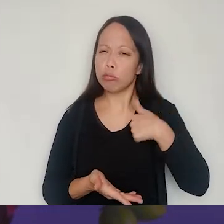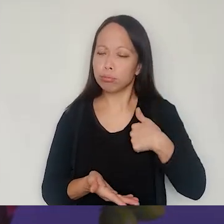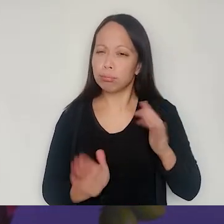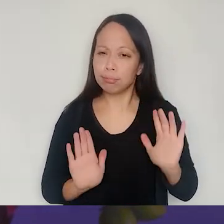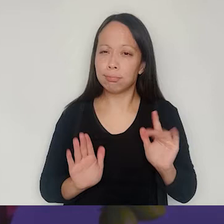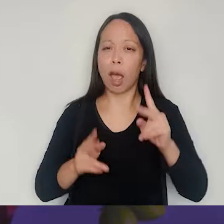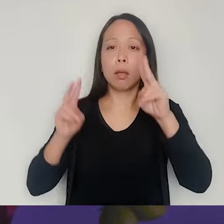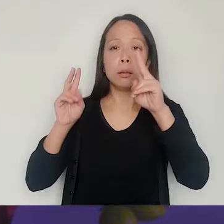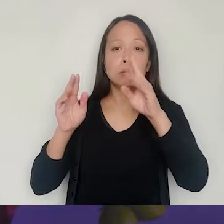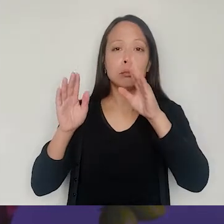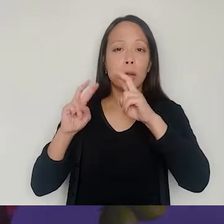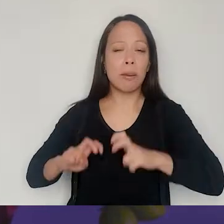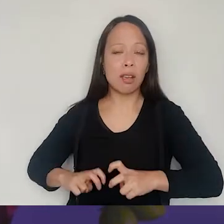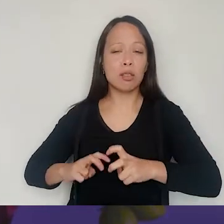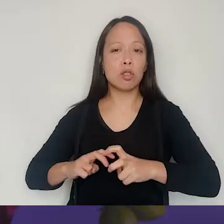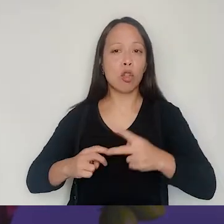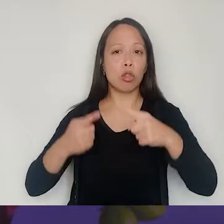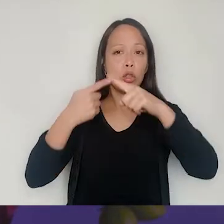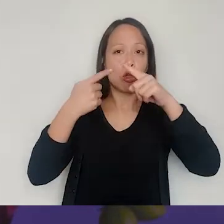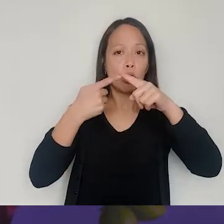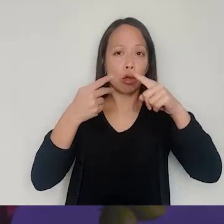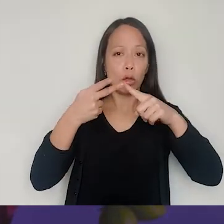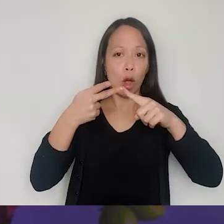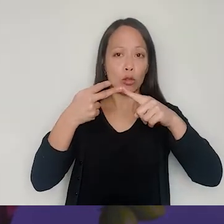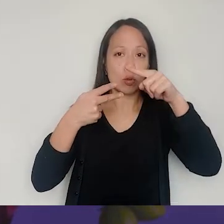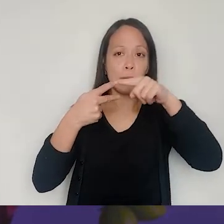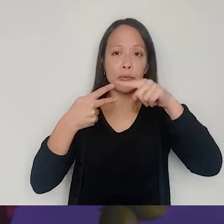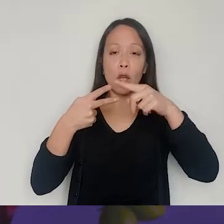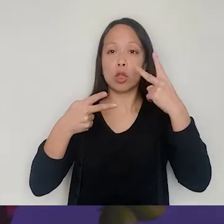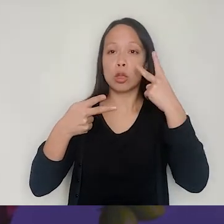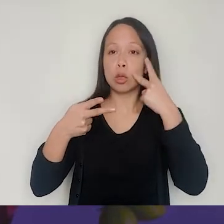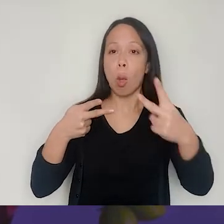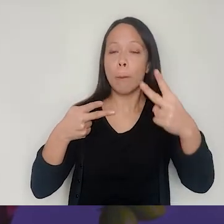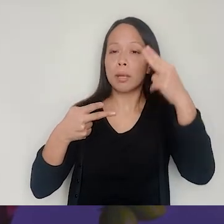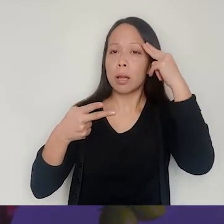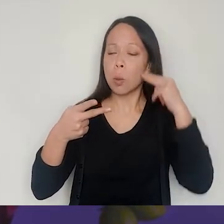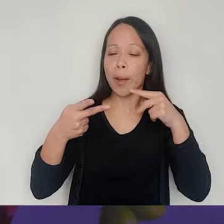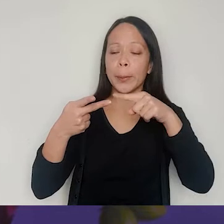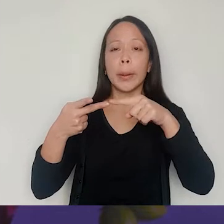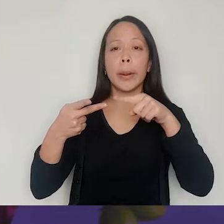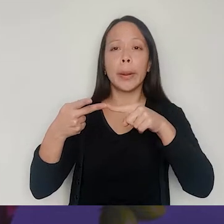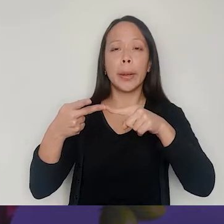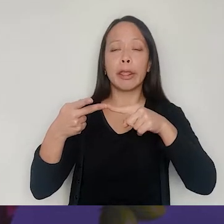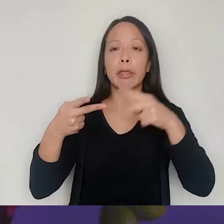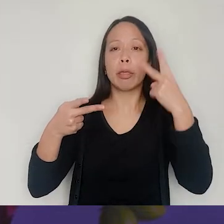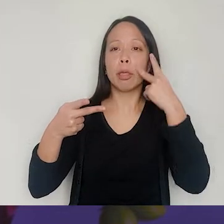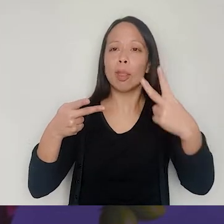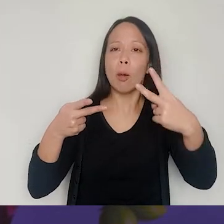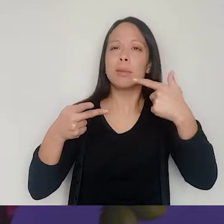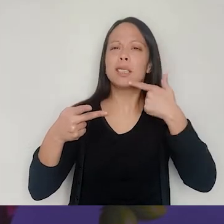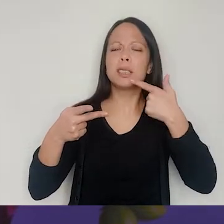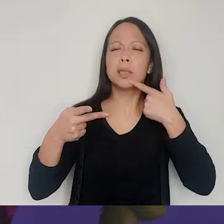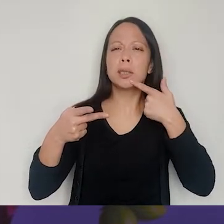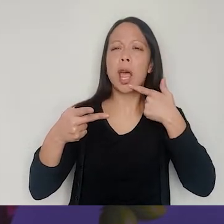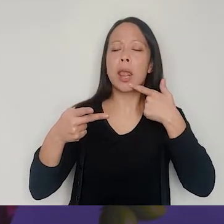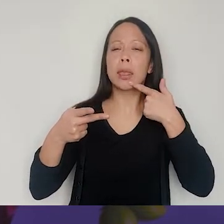dos estudios, uno que realizamos en 2009 y otro que realizamos después en 2017 para ver cómo había impactado el que